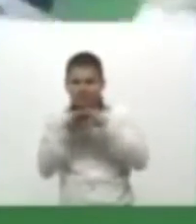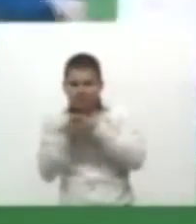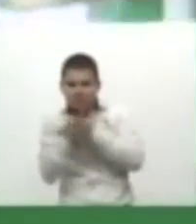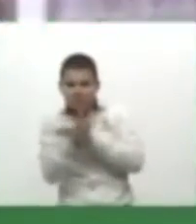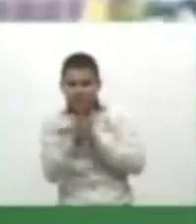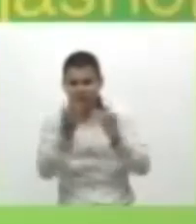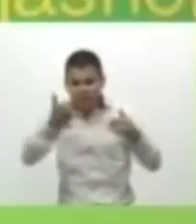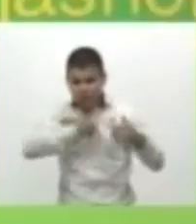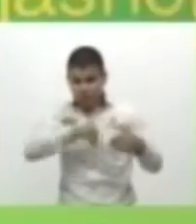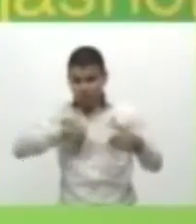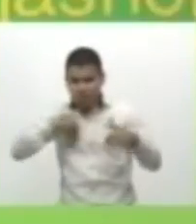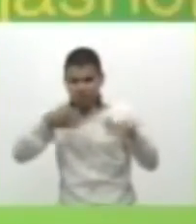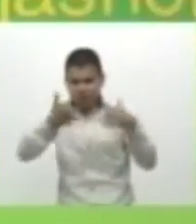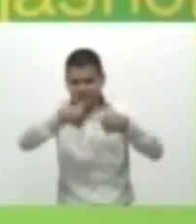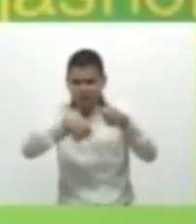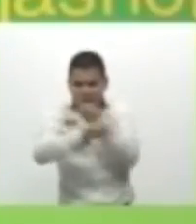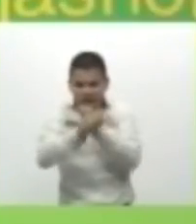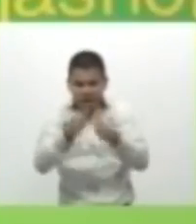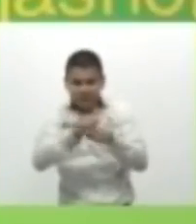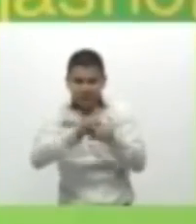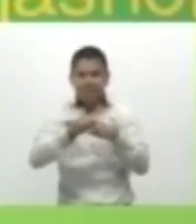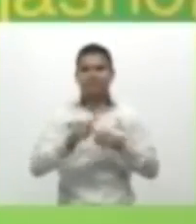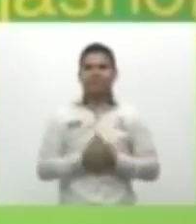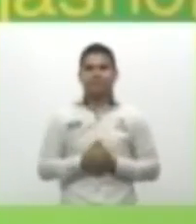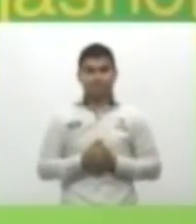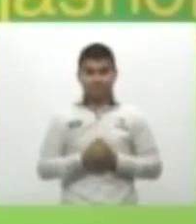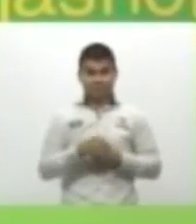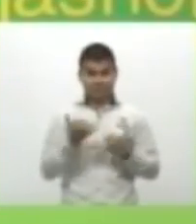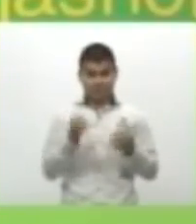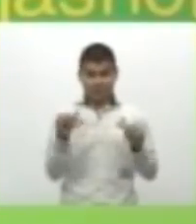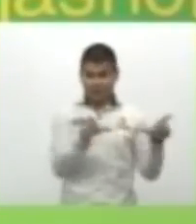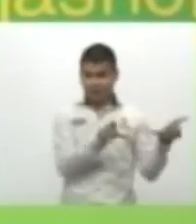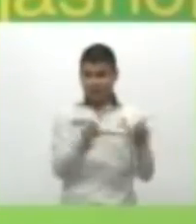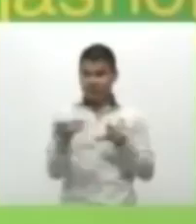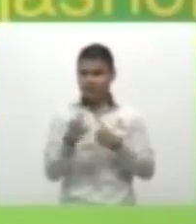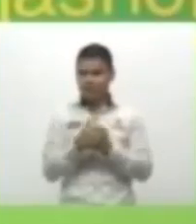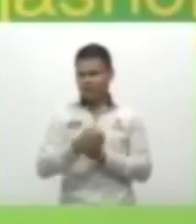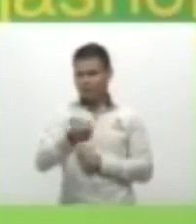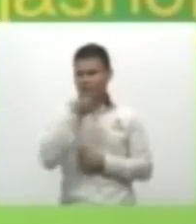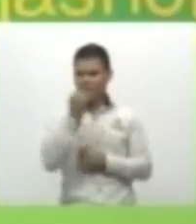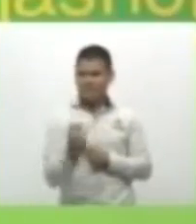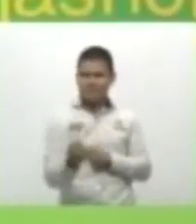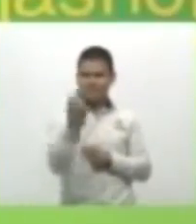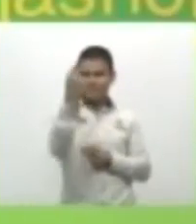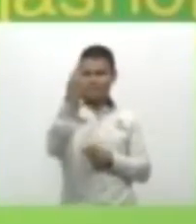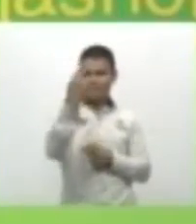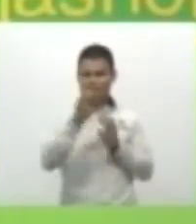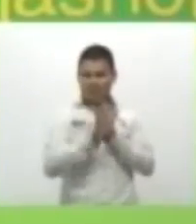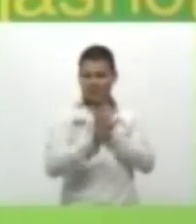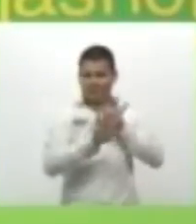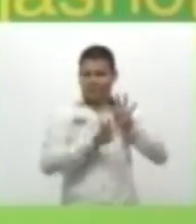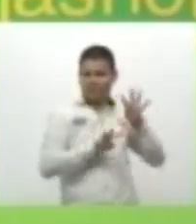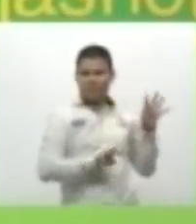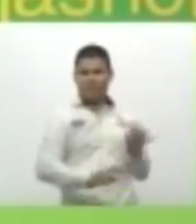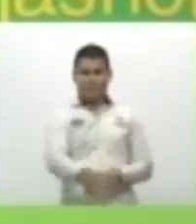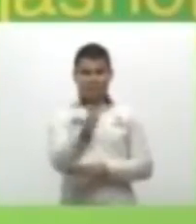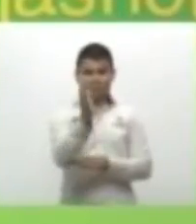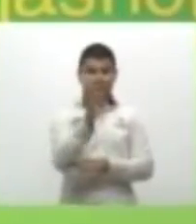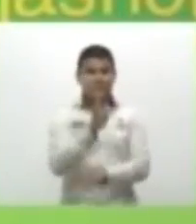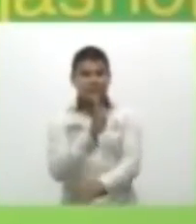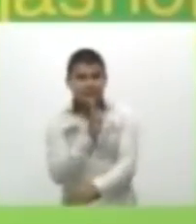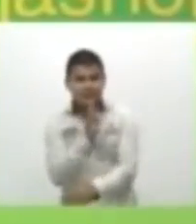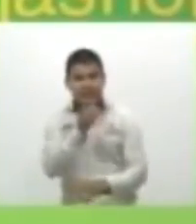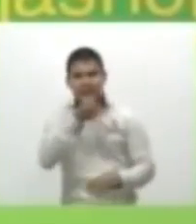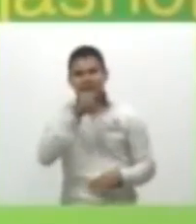información. Ya todo está listo para el primer concierto de Caliope en compañía de José Martelo. En unos minutos les